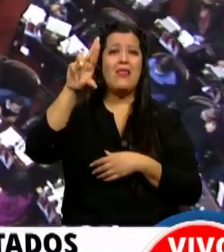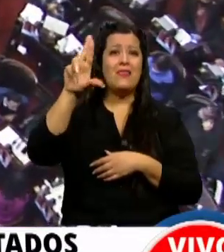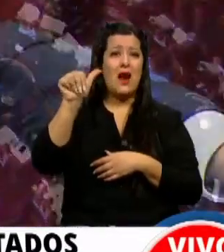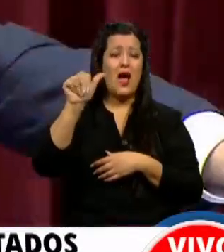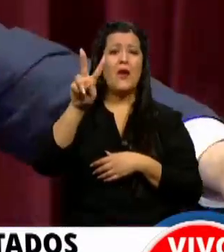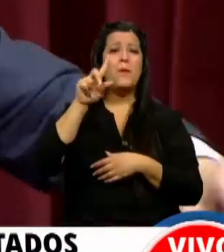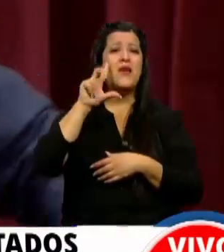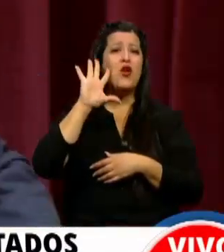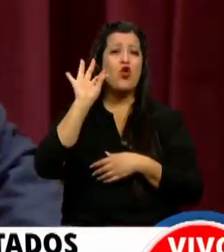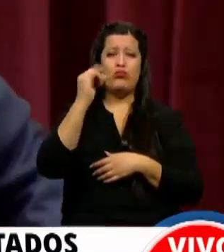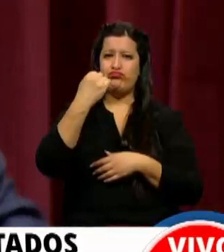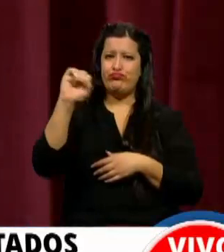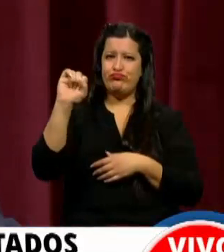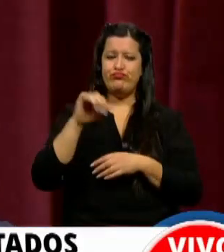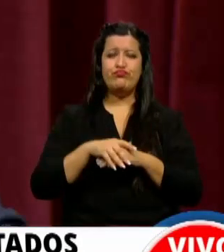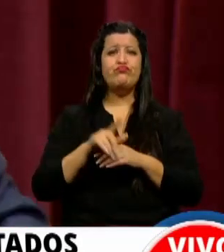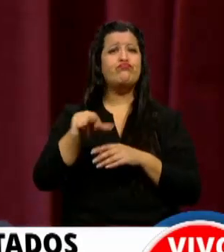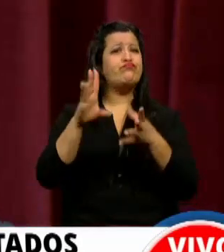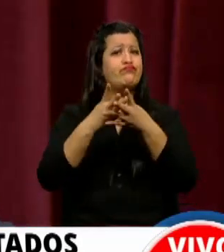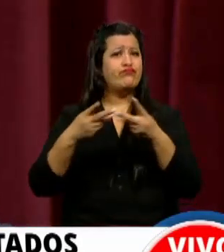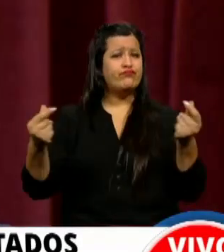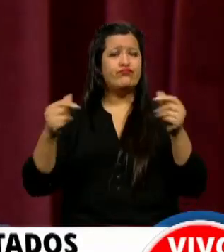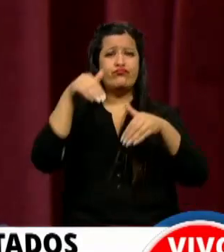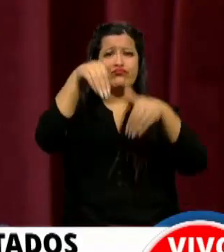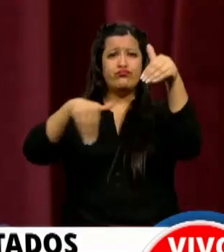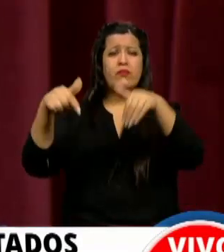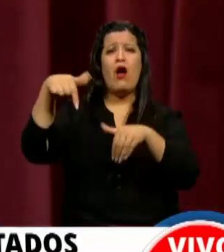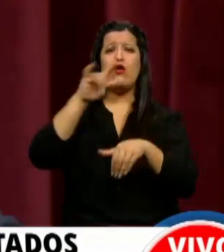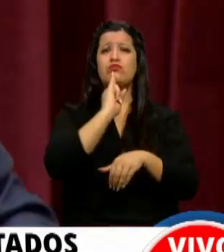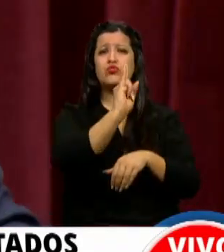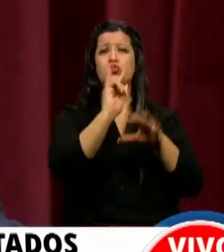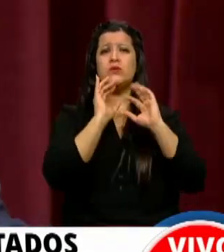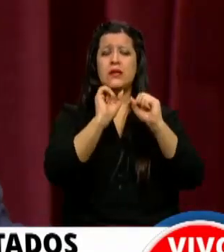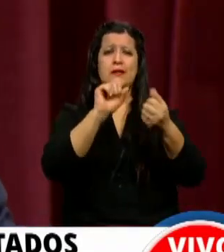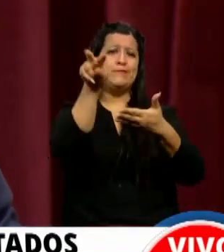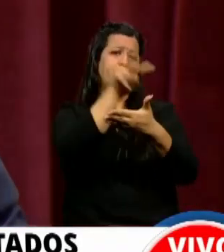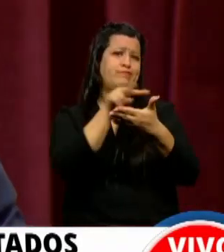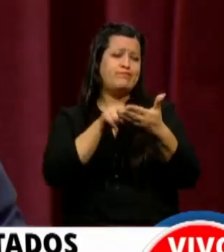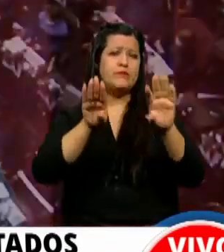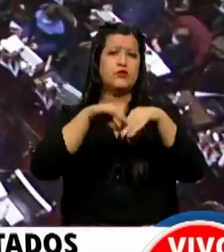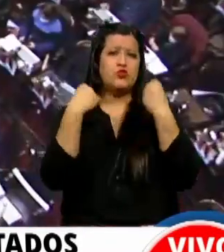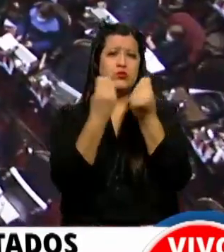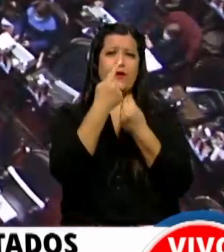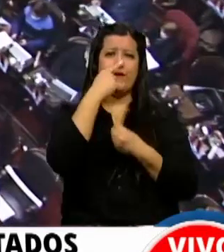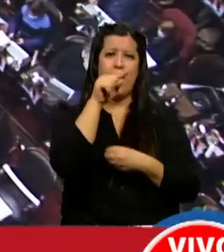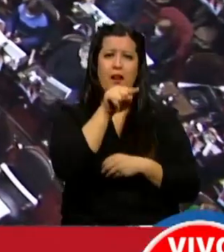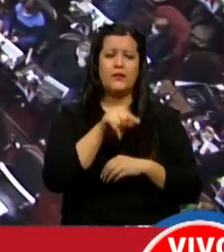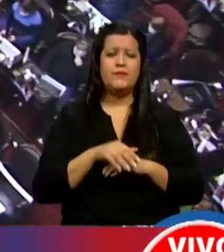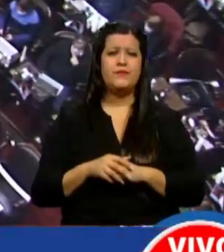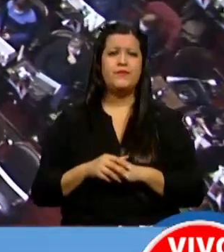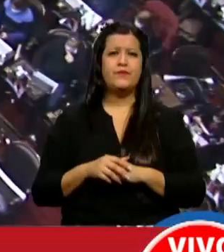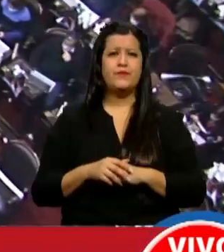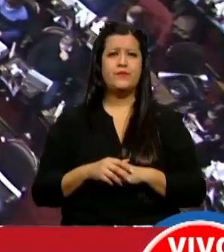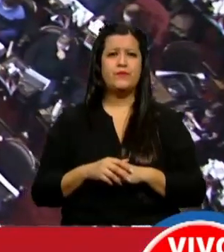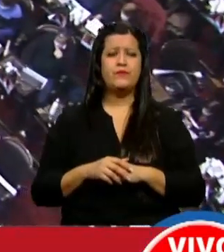Ausente a la hora de votar. Se cierra la votación por secretaría. Se dará lectura del resultado.